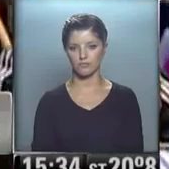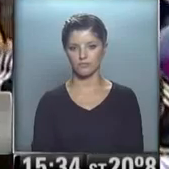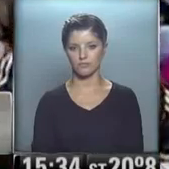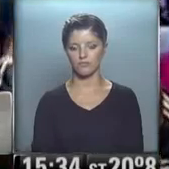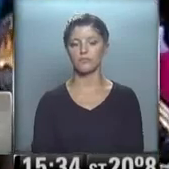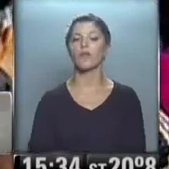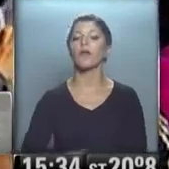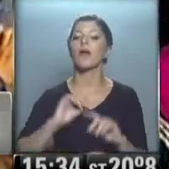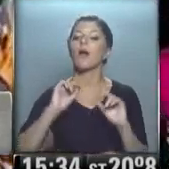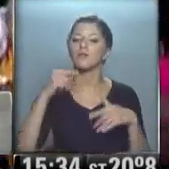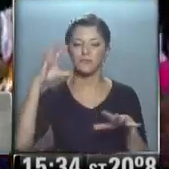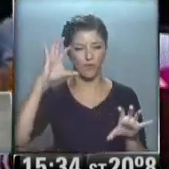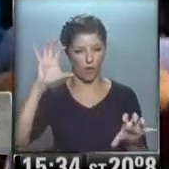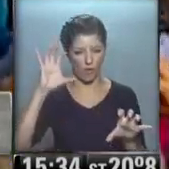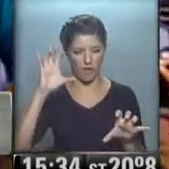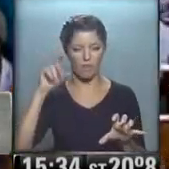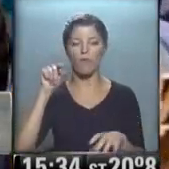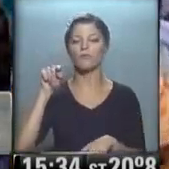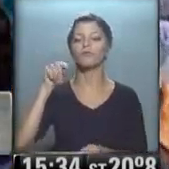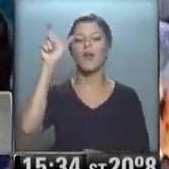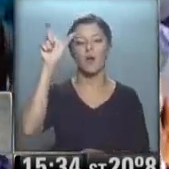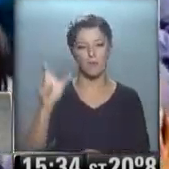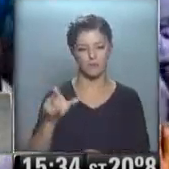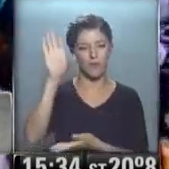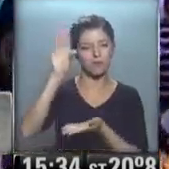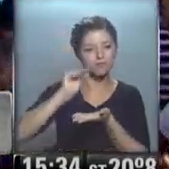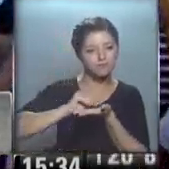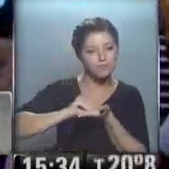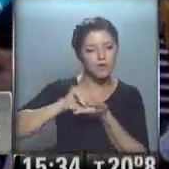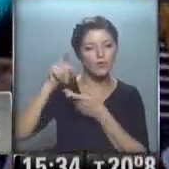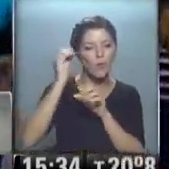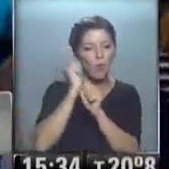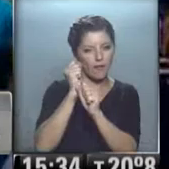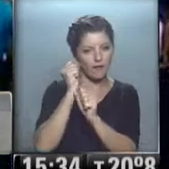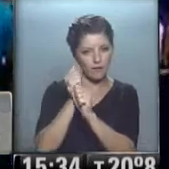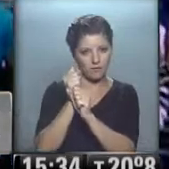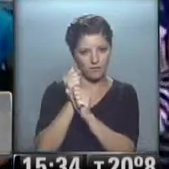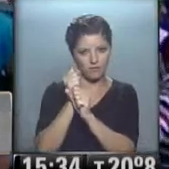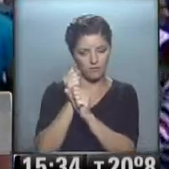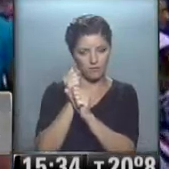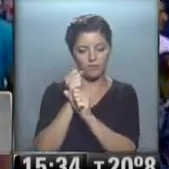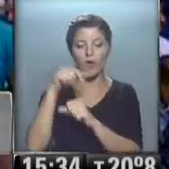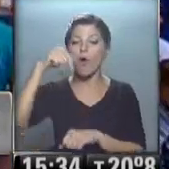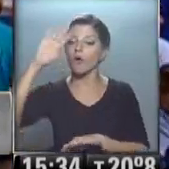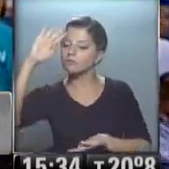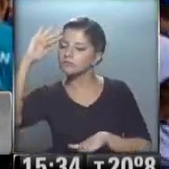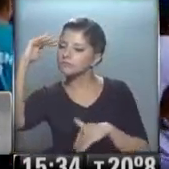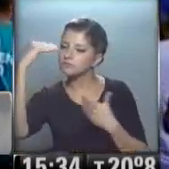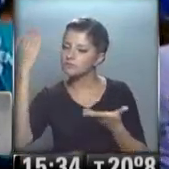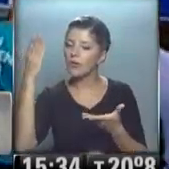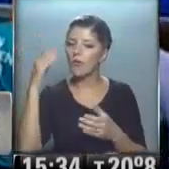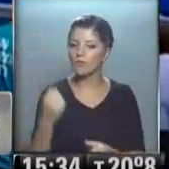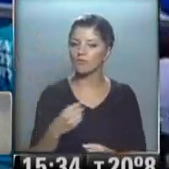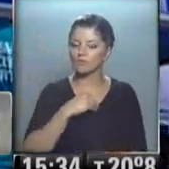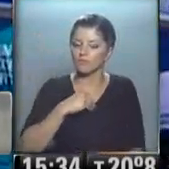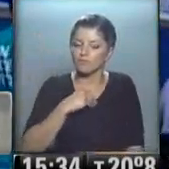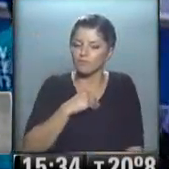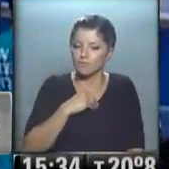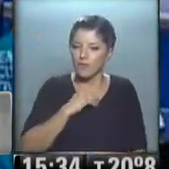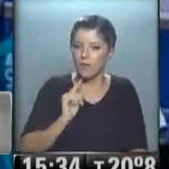Lo recordamos tomando su ejemplo de coherencia entre las ideas y la acción. Lo recordamos con la fortaleza de la fe, la